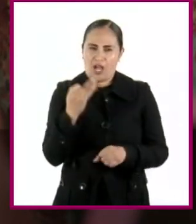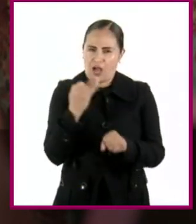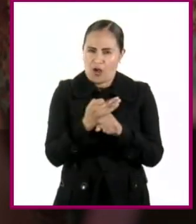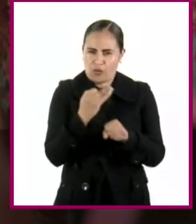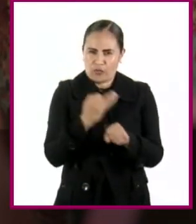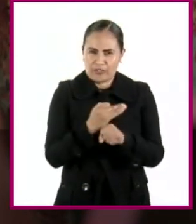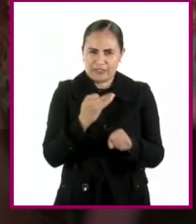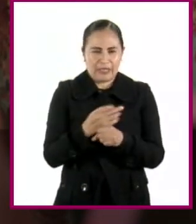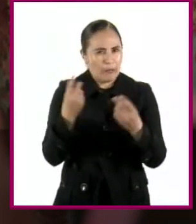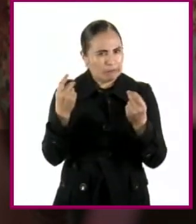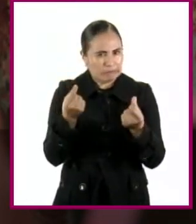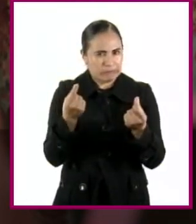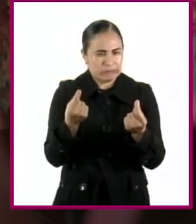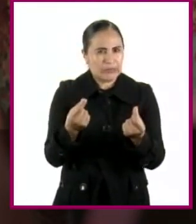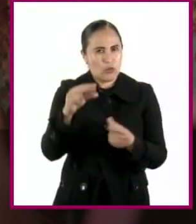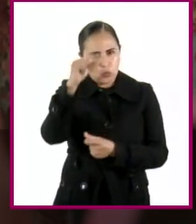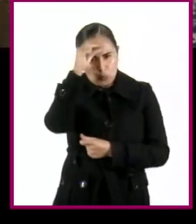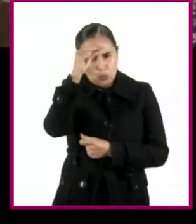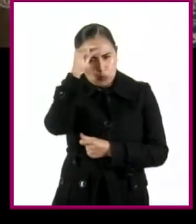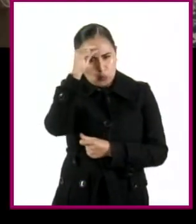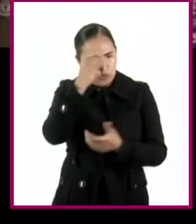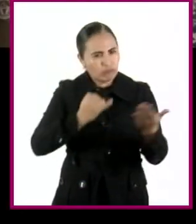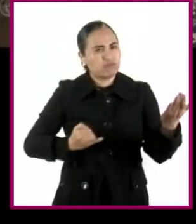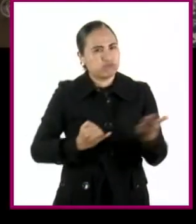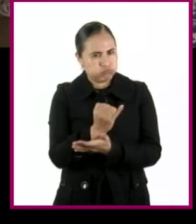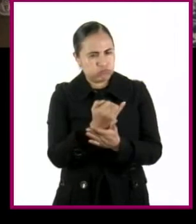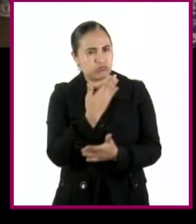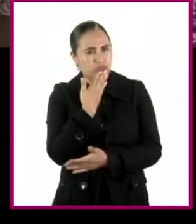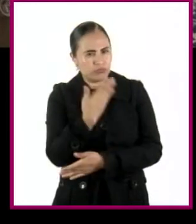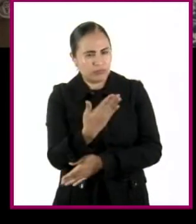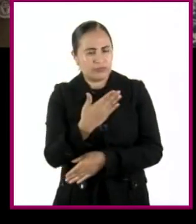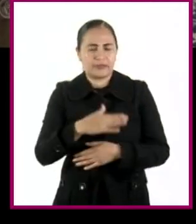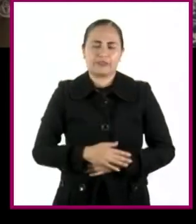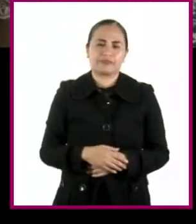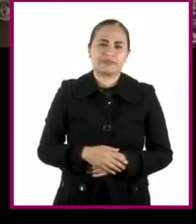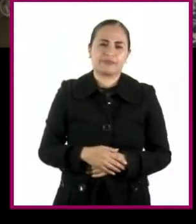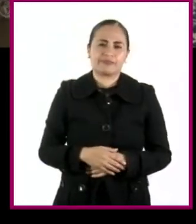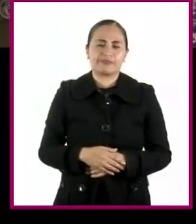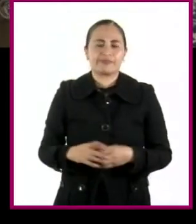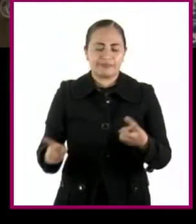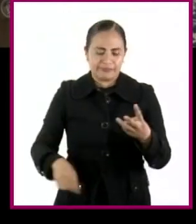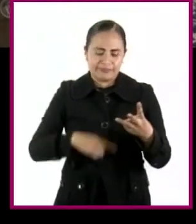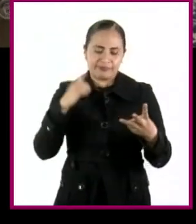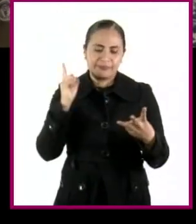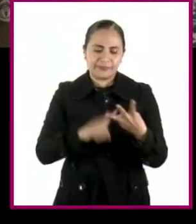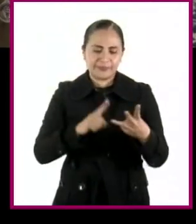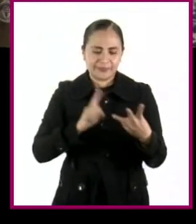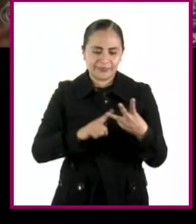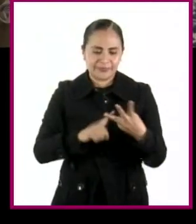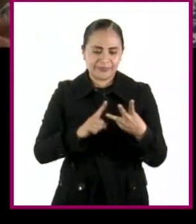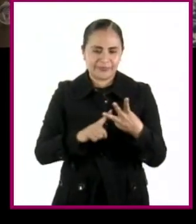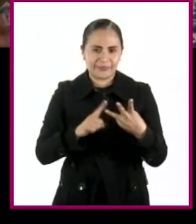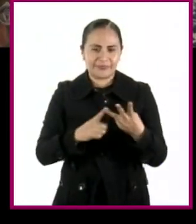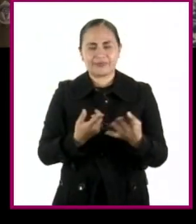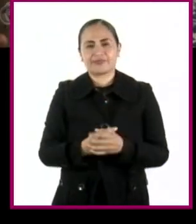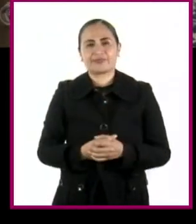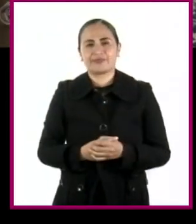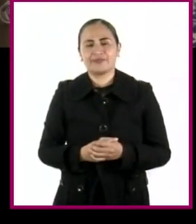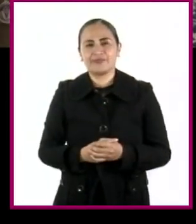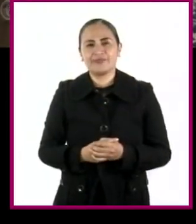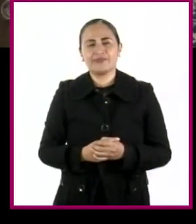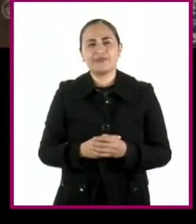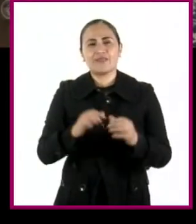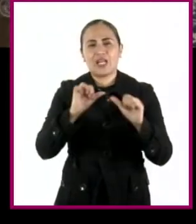y reaccionar sabiamente. Simón, y tenemos la tercera, que es la asociación